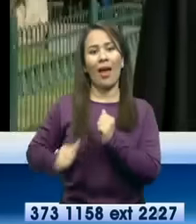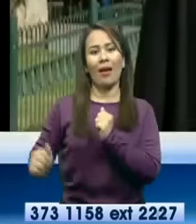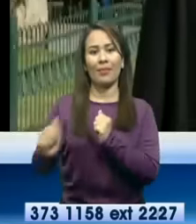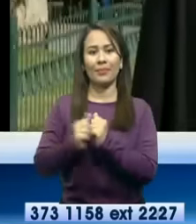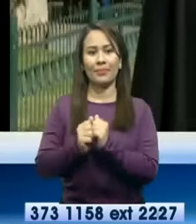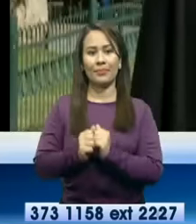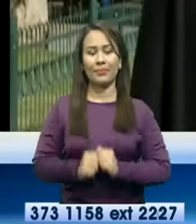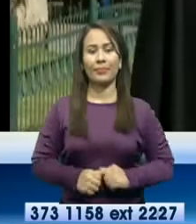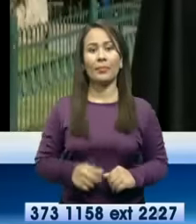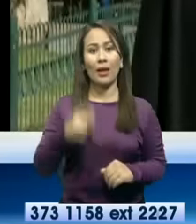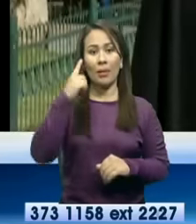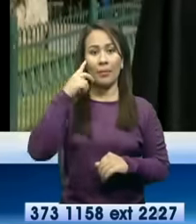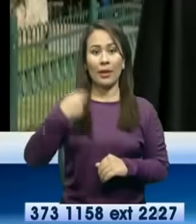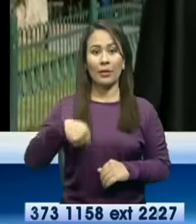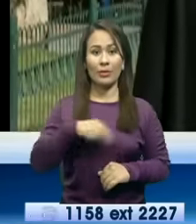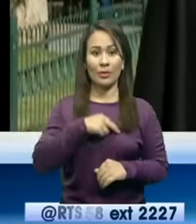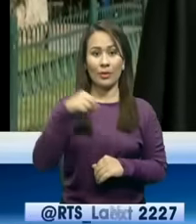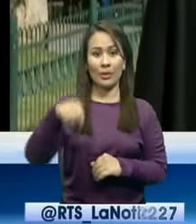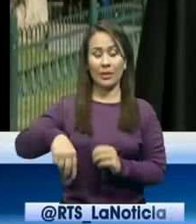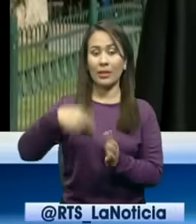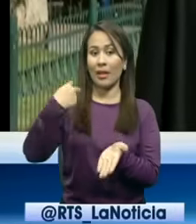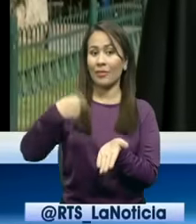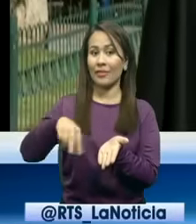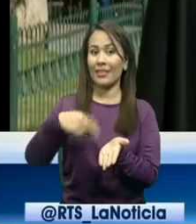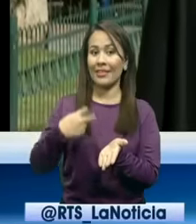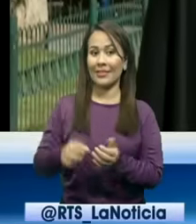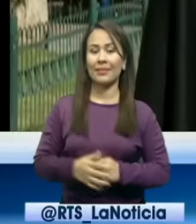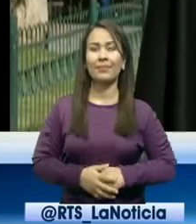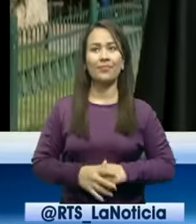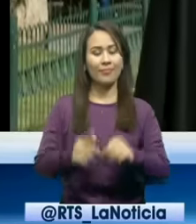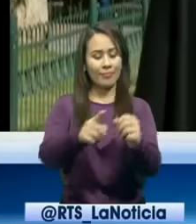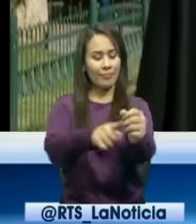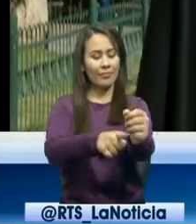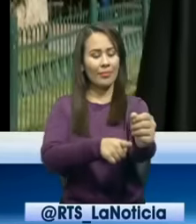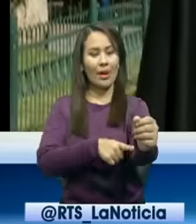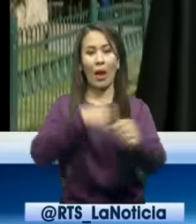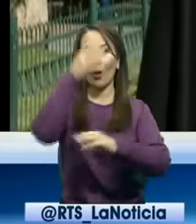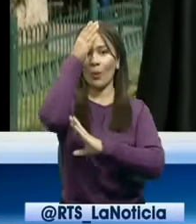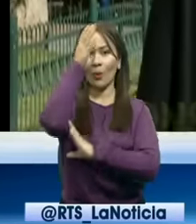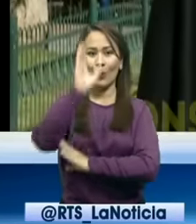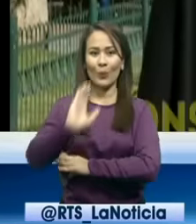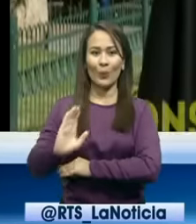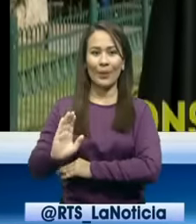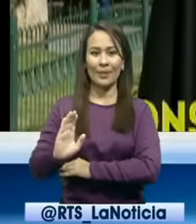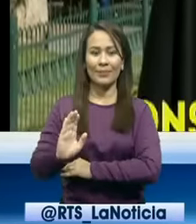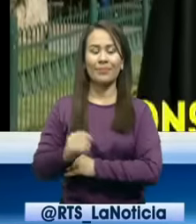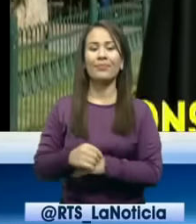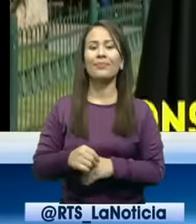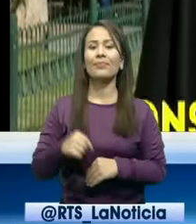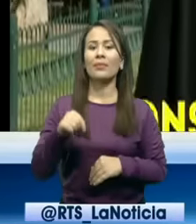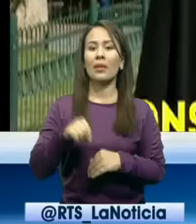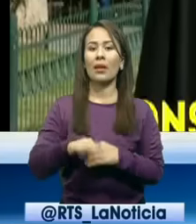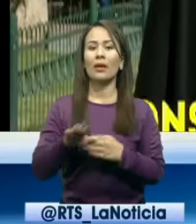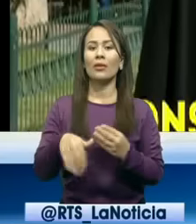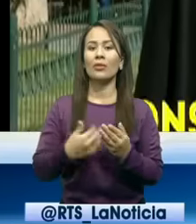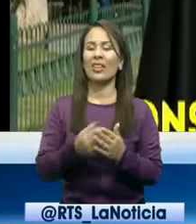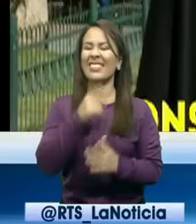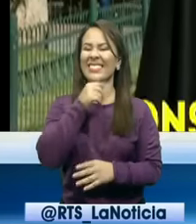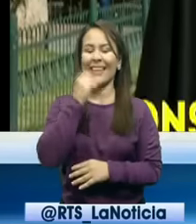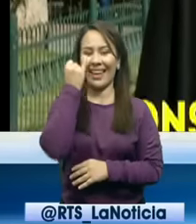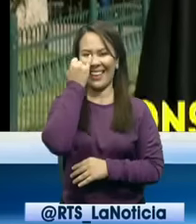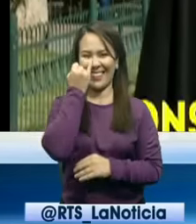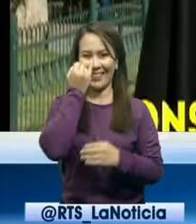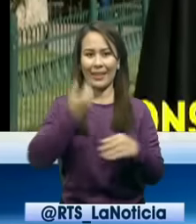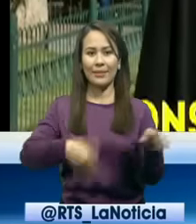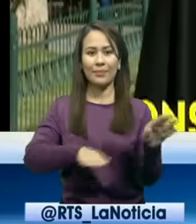Para nosotros esta fiesta ha sido muy tradicional, muy cultural. Dentro de la cosmovisión indígena, el tema de